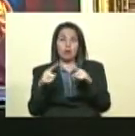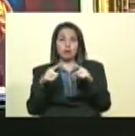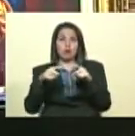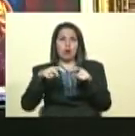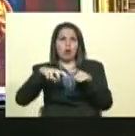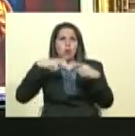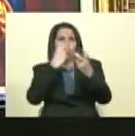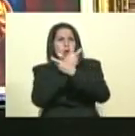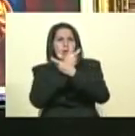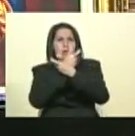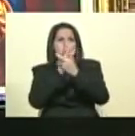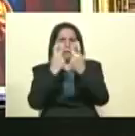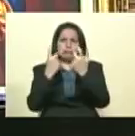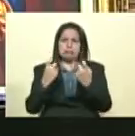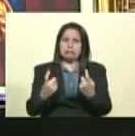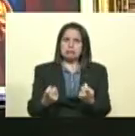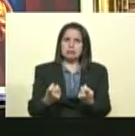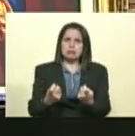traumatología,